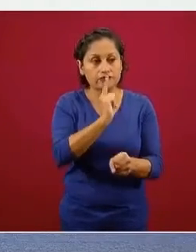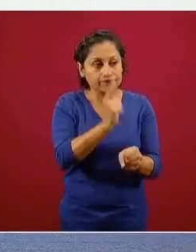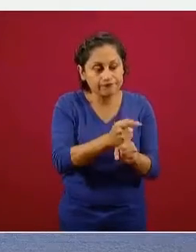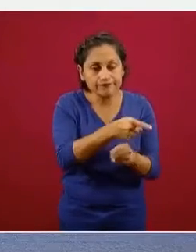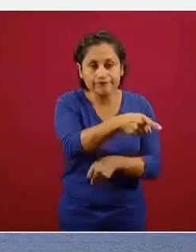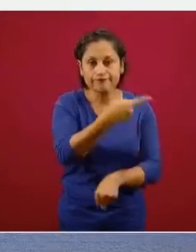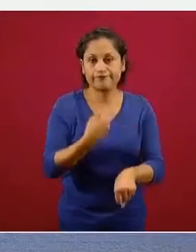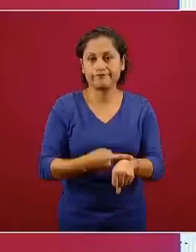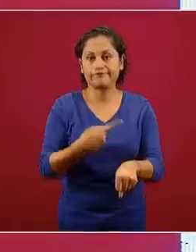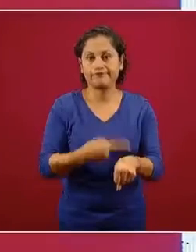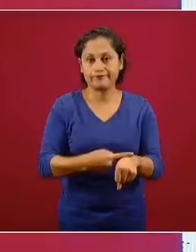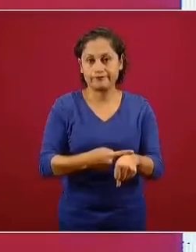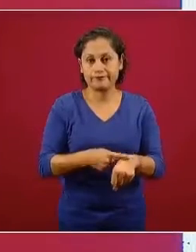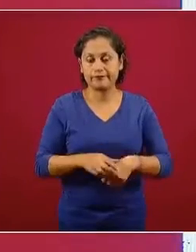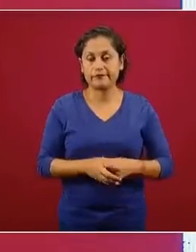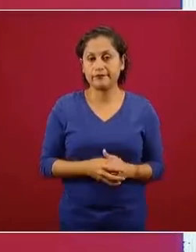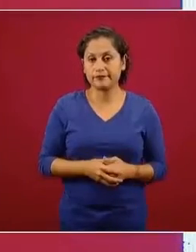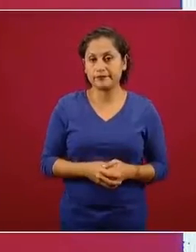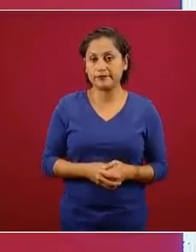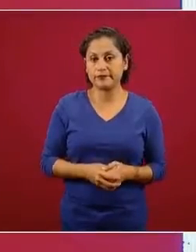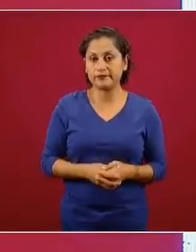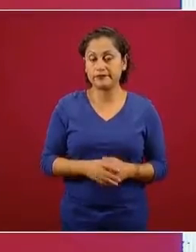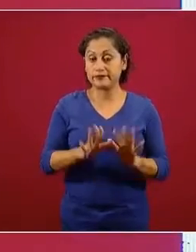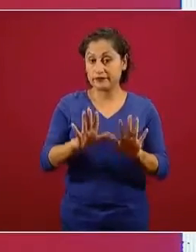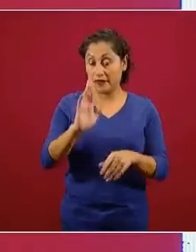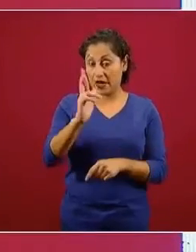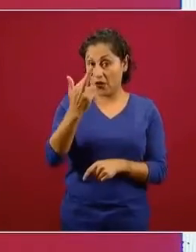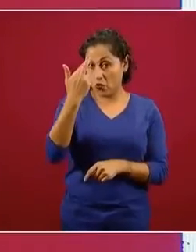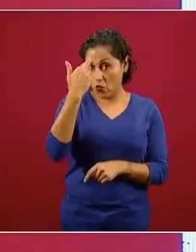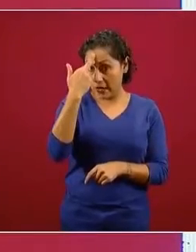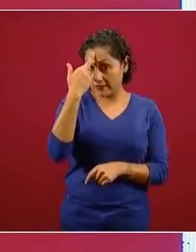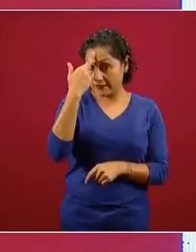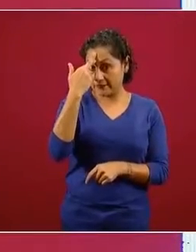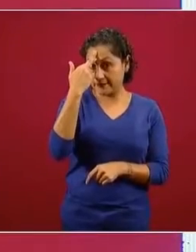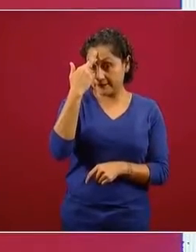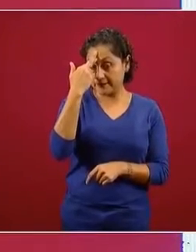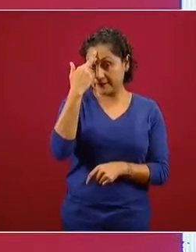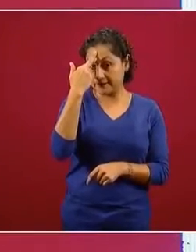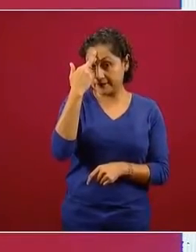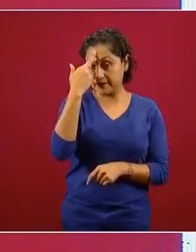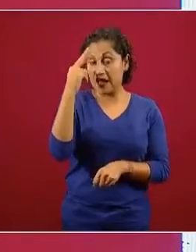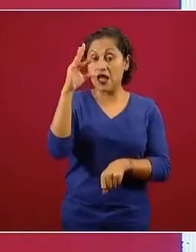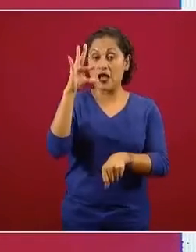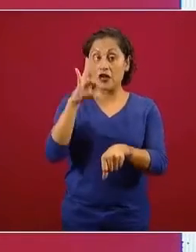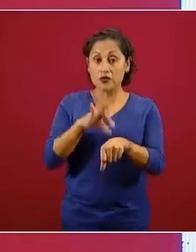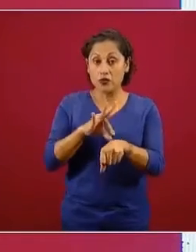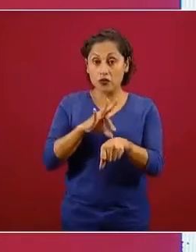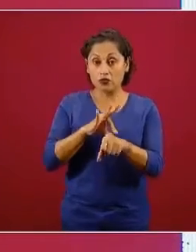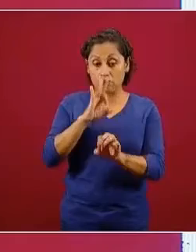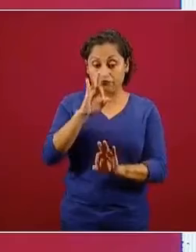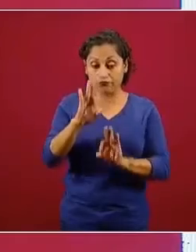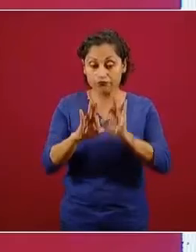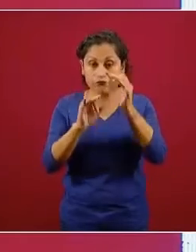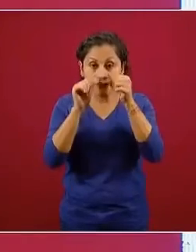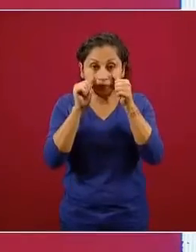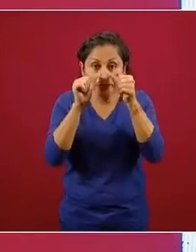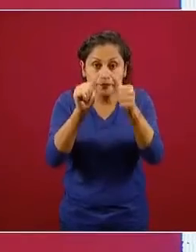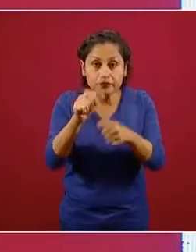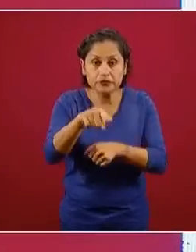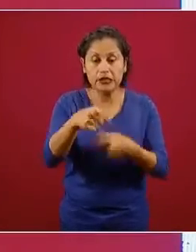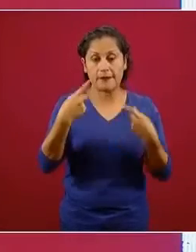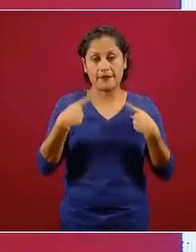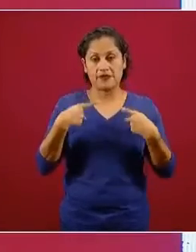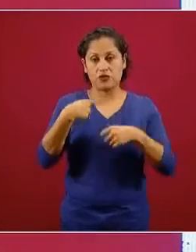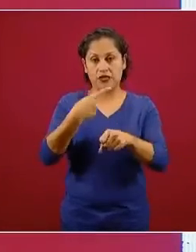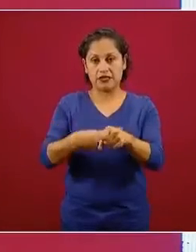COVID. Recuerden que la atención médica de las personas enfermas no depende de